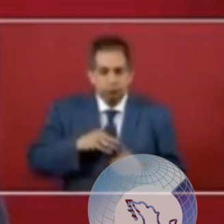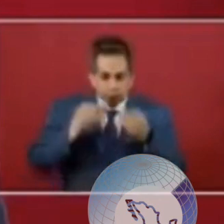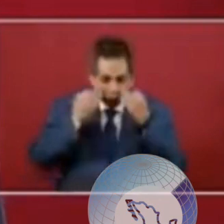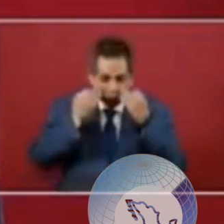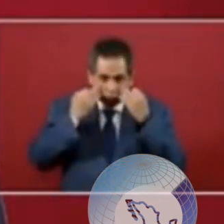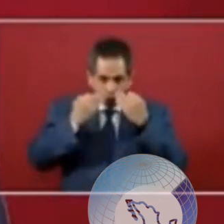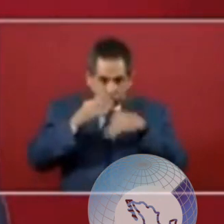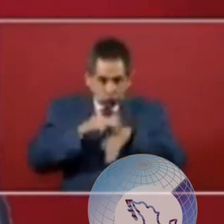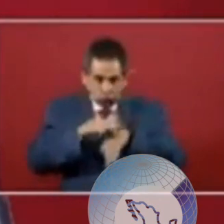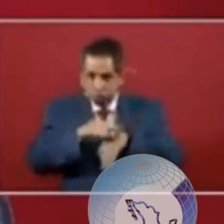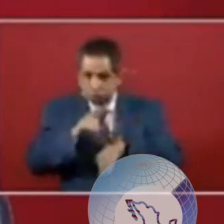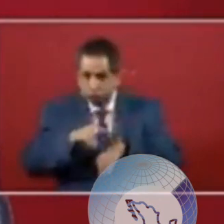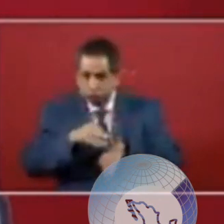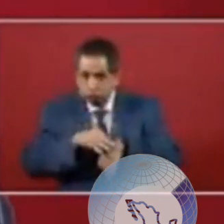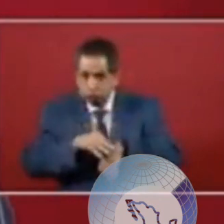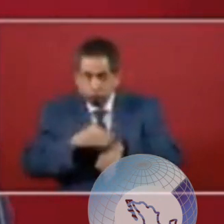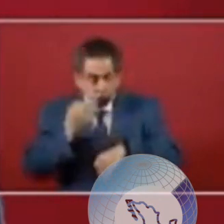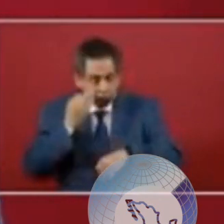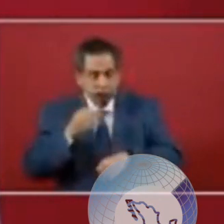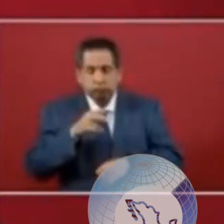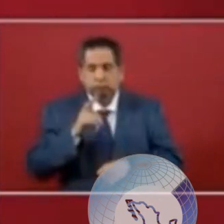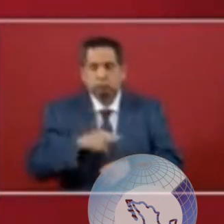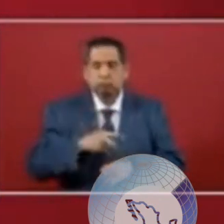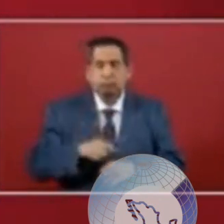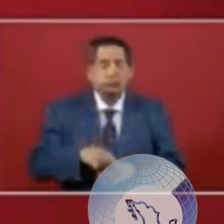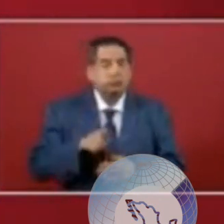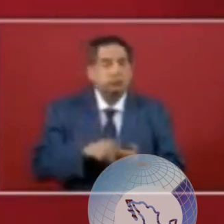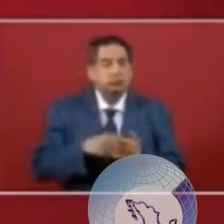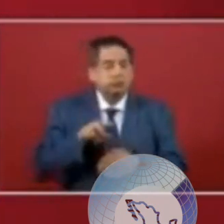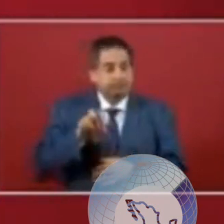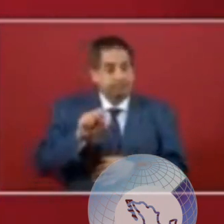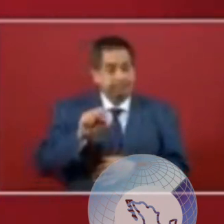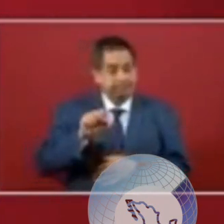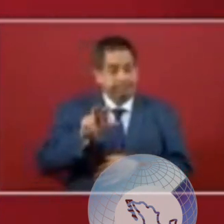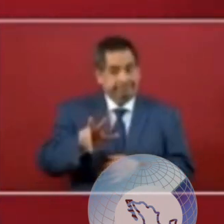testimonios de que en lo del 68,